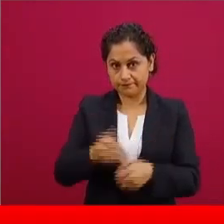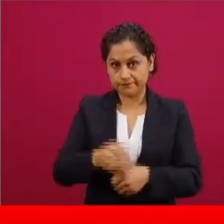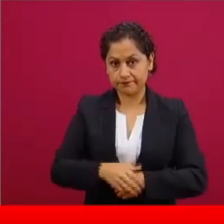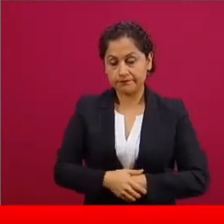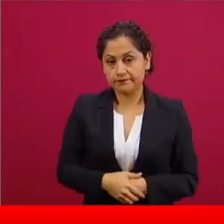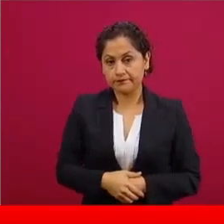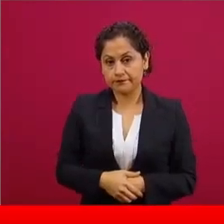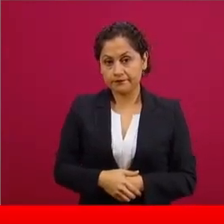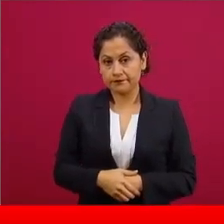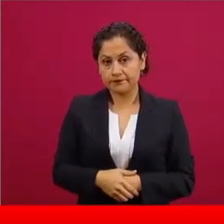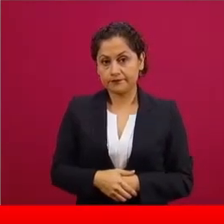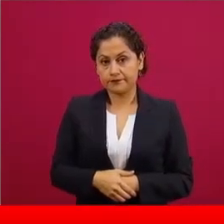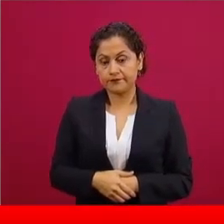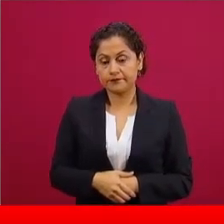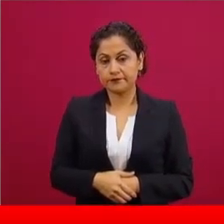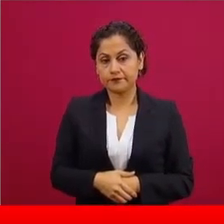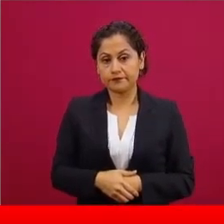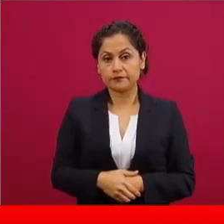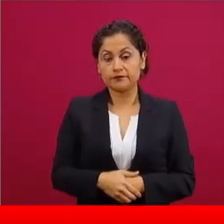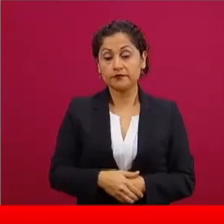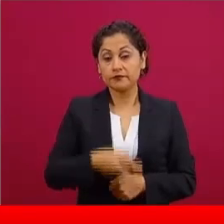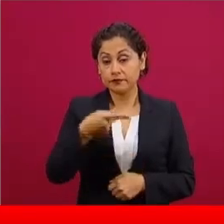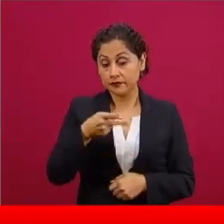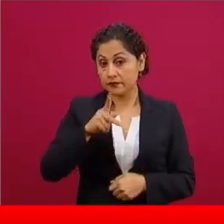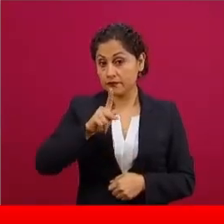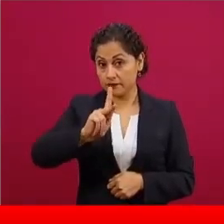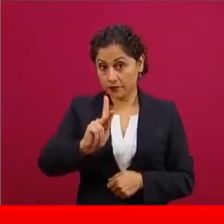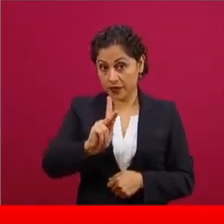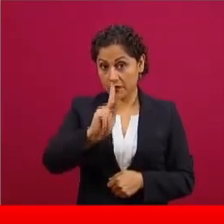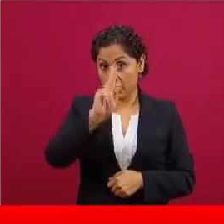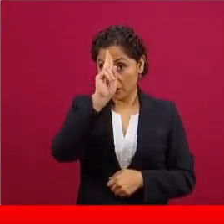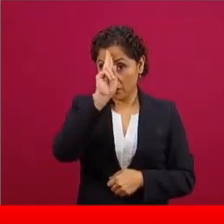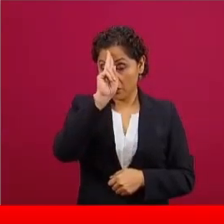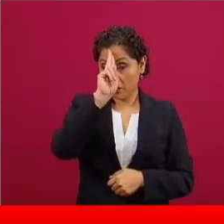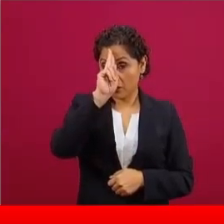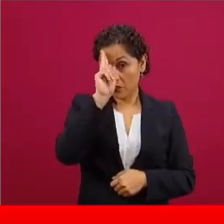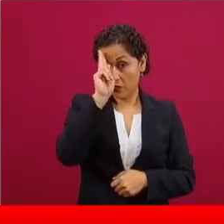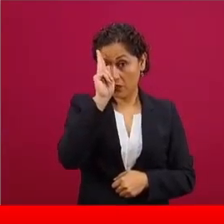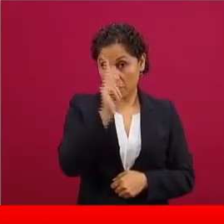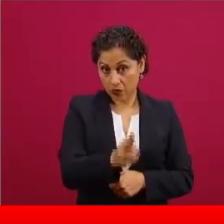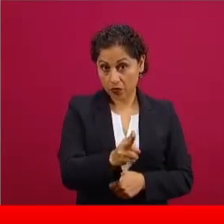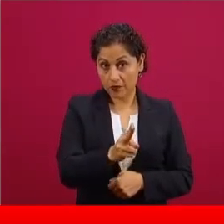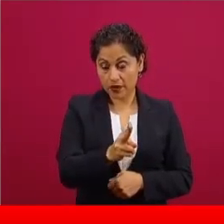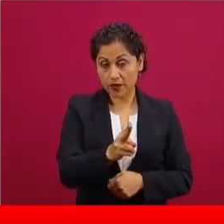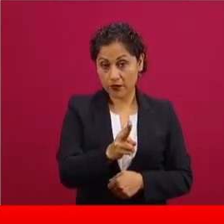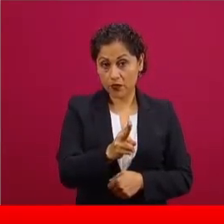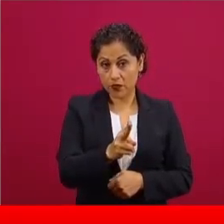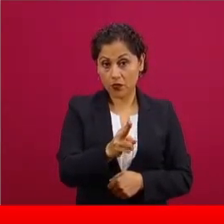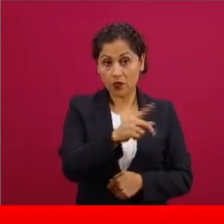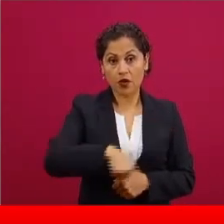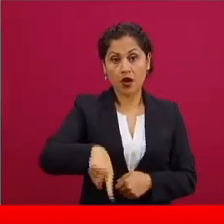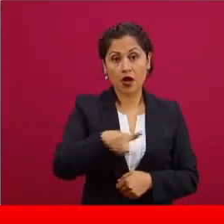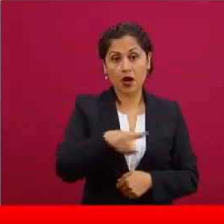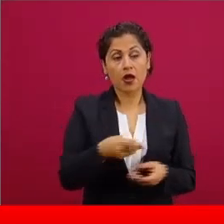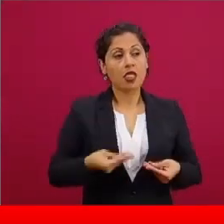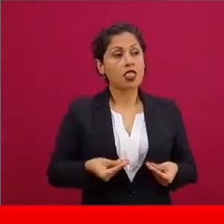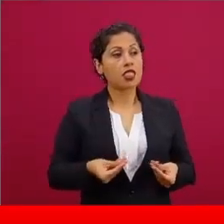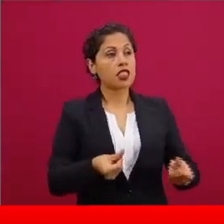no se podrá utilizar sin autorización de la secretaría de hacienda